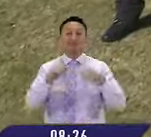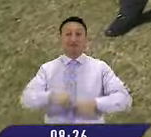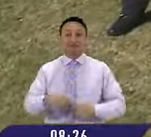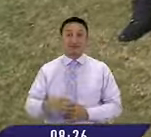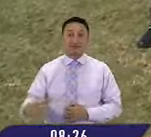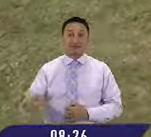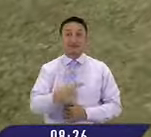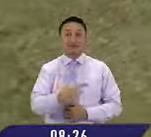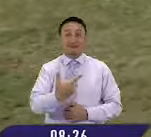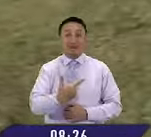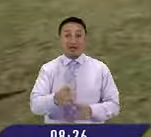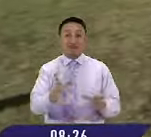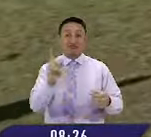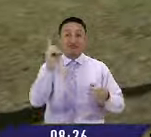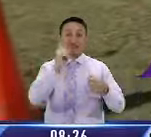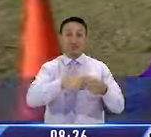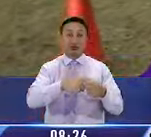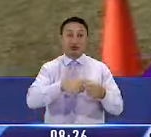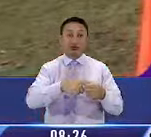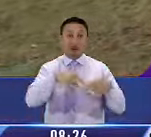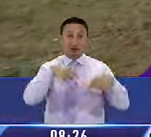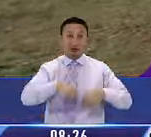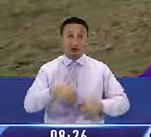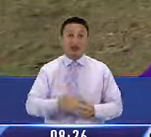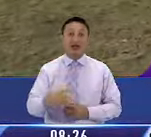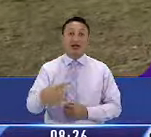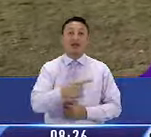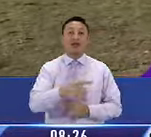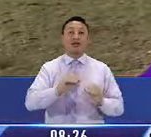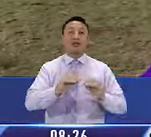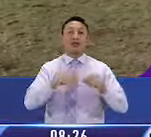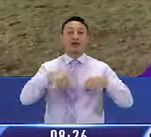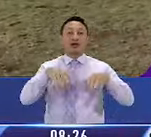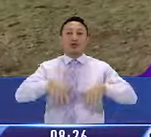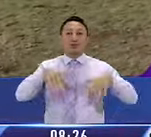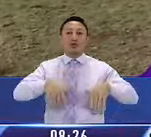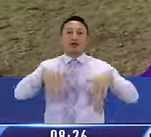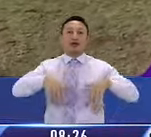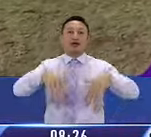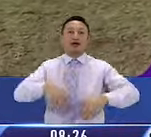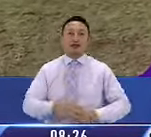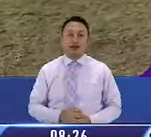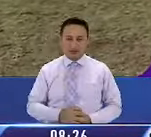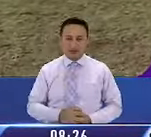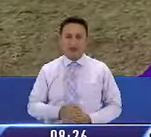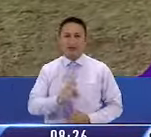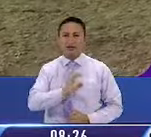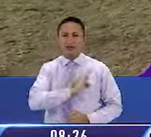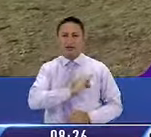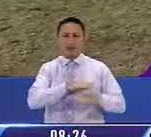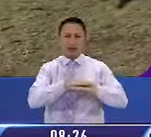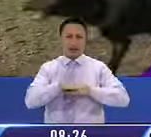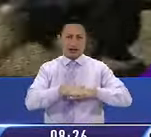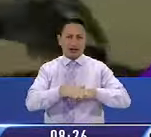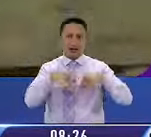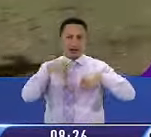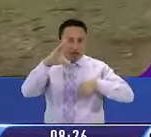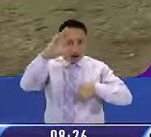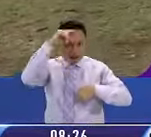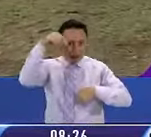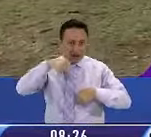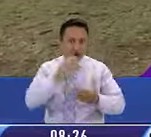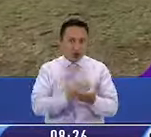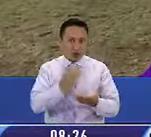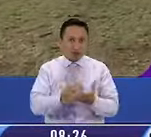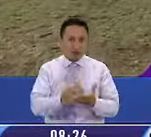están abiertas ya las inscripciones para lo que es el adiestramiento canino. Son técnicas básicas que usted va a aprender en este curso.